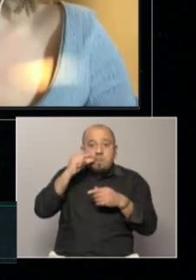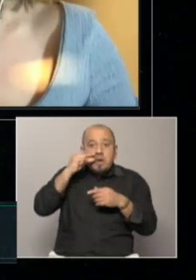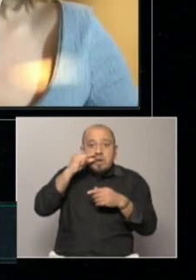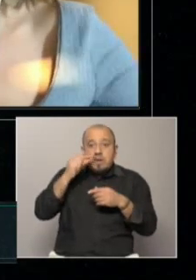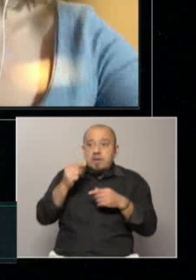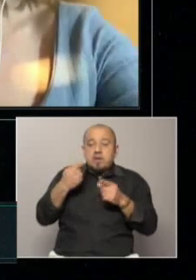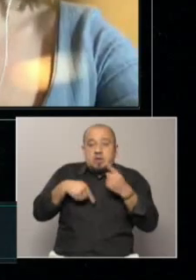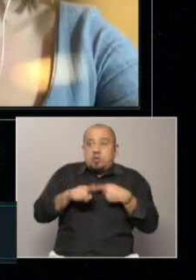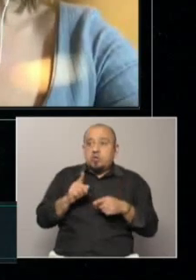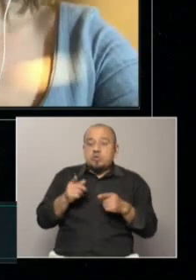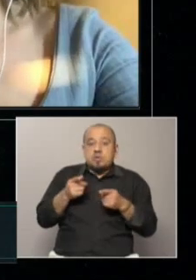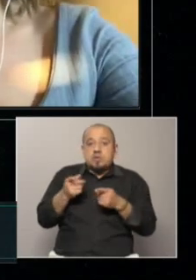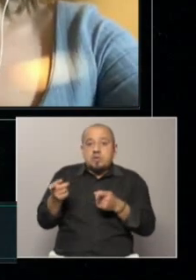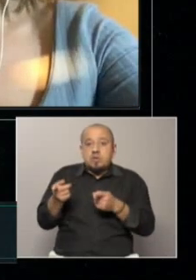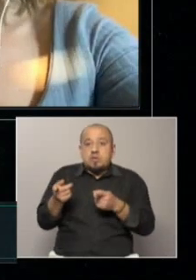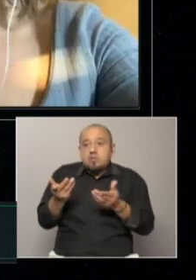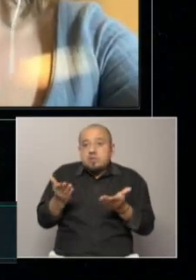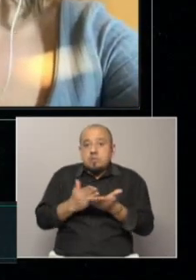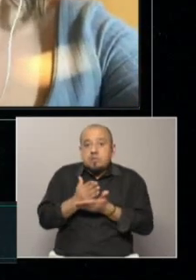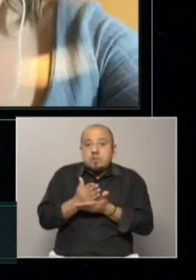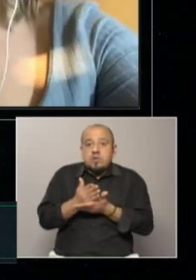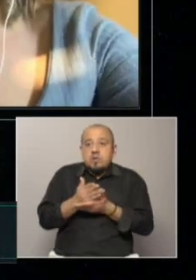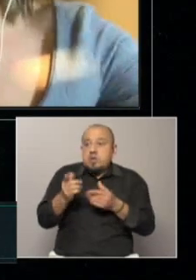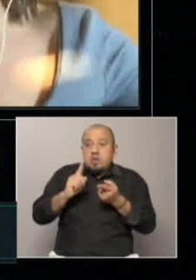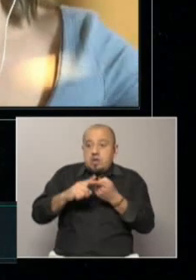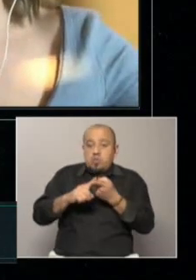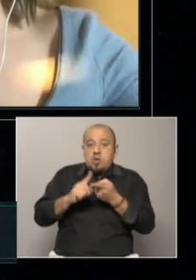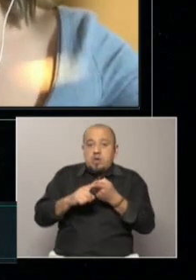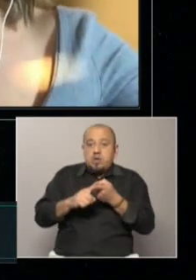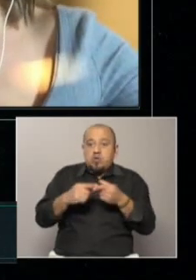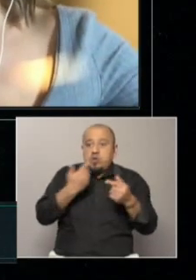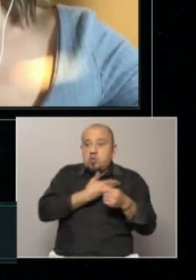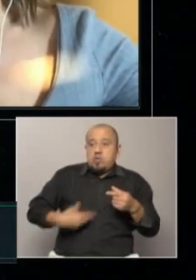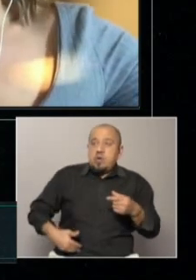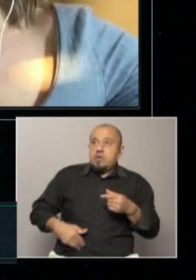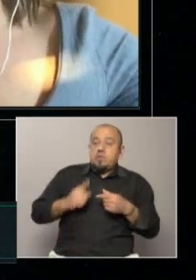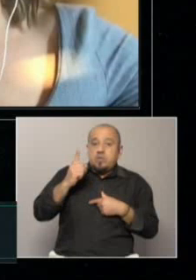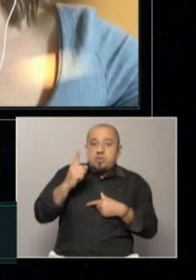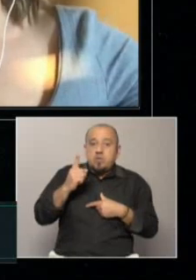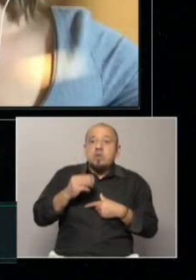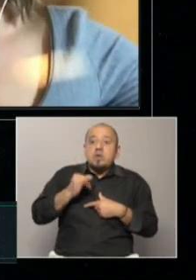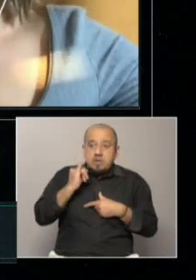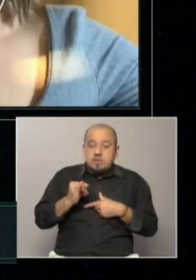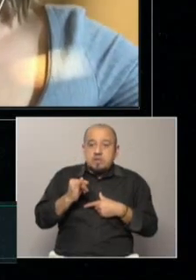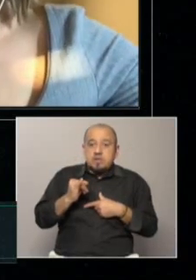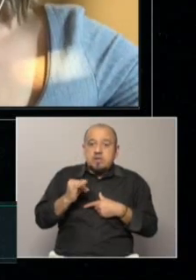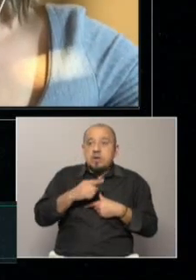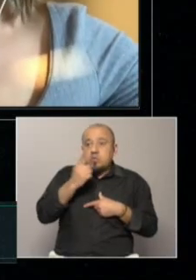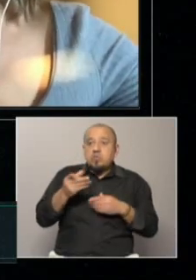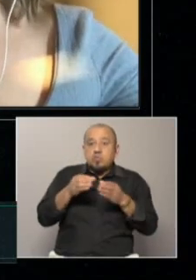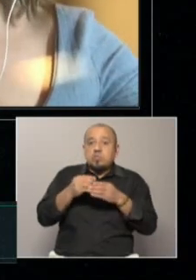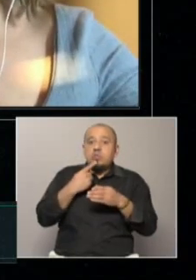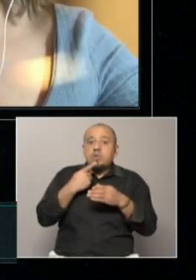lo que están permanentemente en acuerdo con el gobierno nacional, que sí pertenece a otro partido